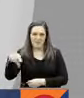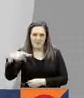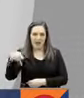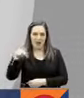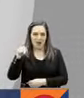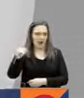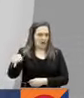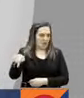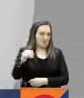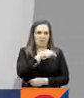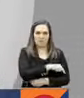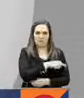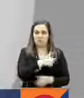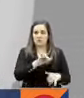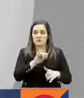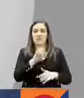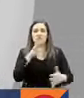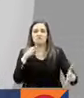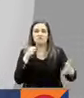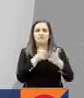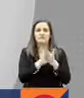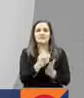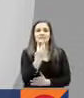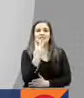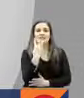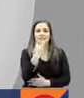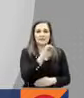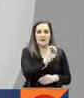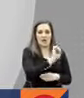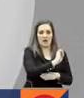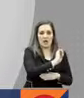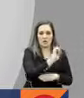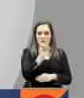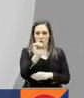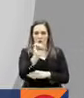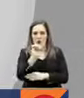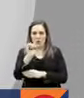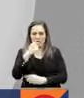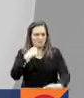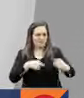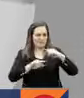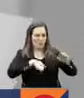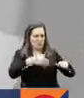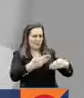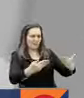colisión de 3 vehículos. Los lesionados fueron llevados a diferentes centros asistenciales.